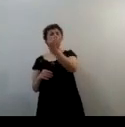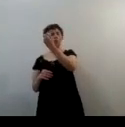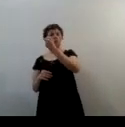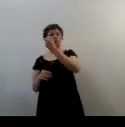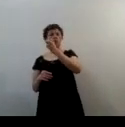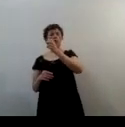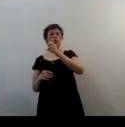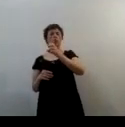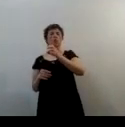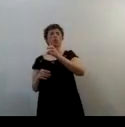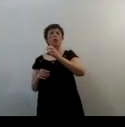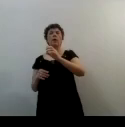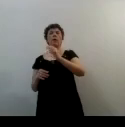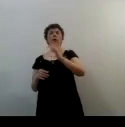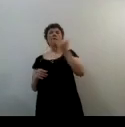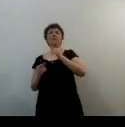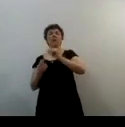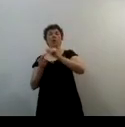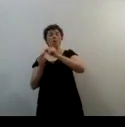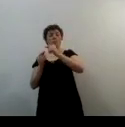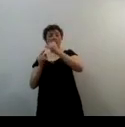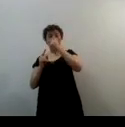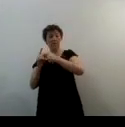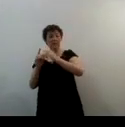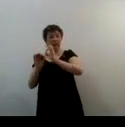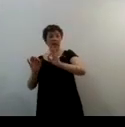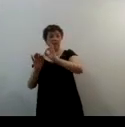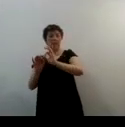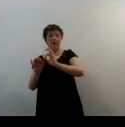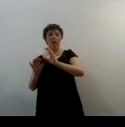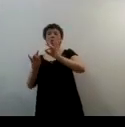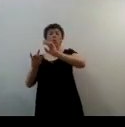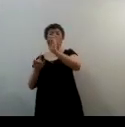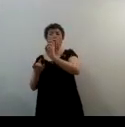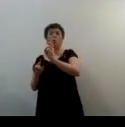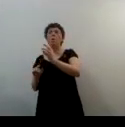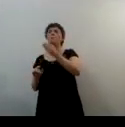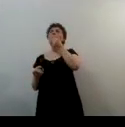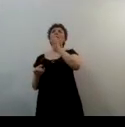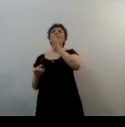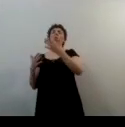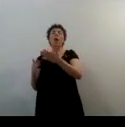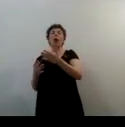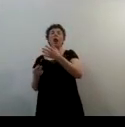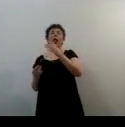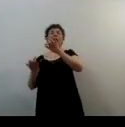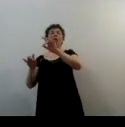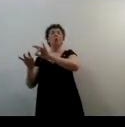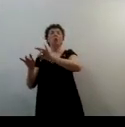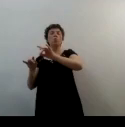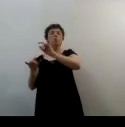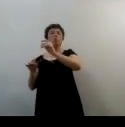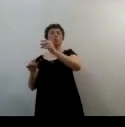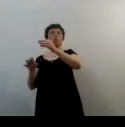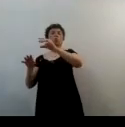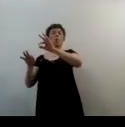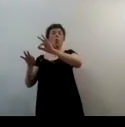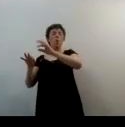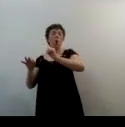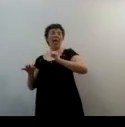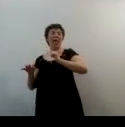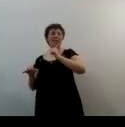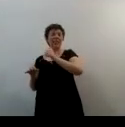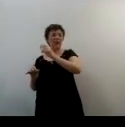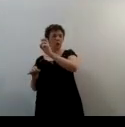que no te afectan a la glucemia, que no es azúcar, 1000 veces siempre mejor un edulcorante que azúcar, pero claro,